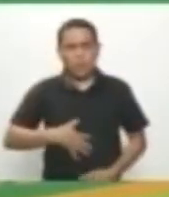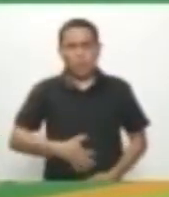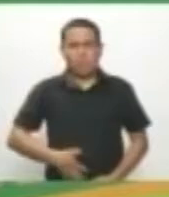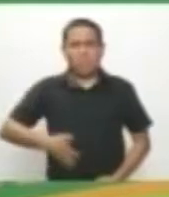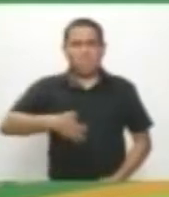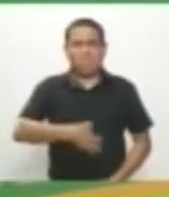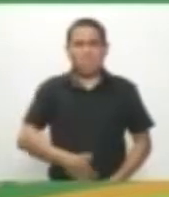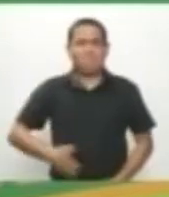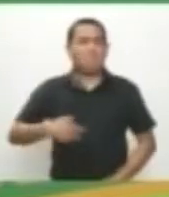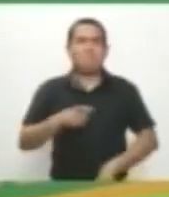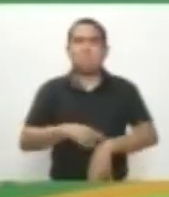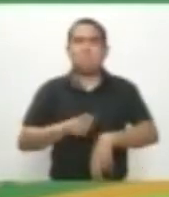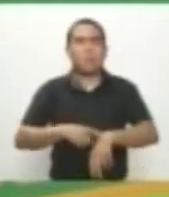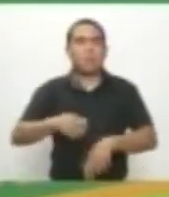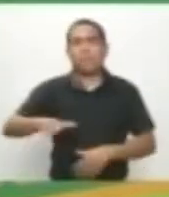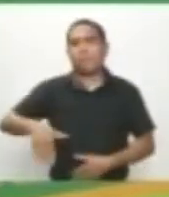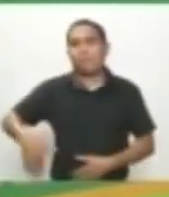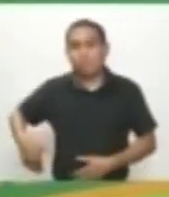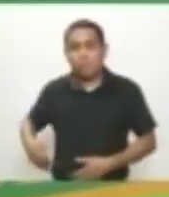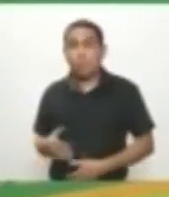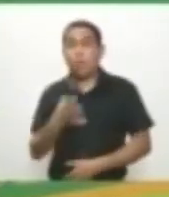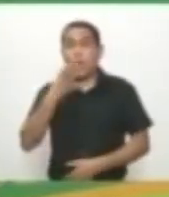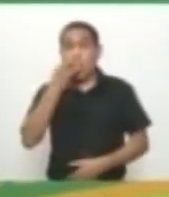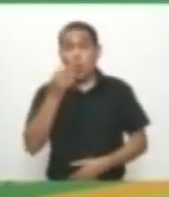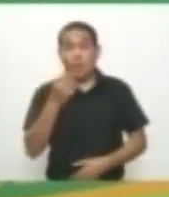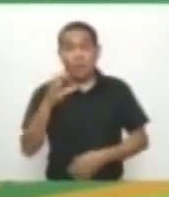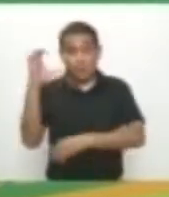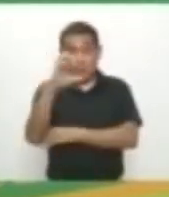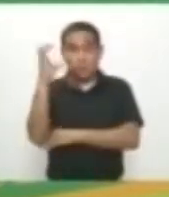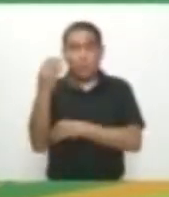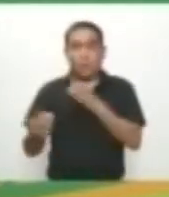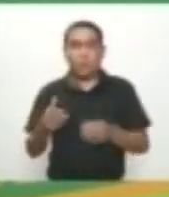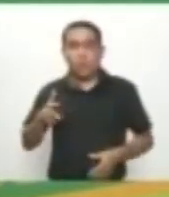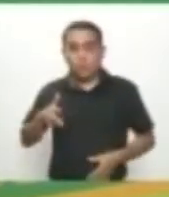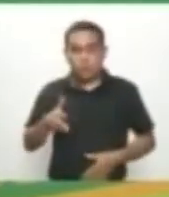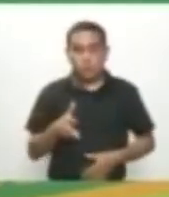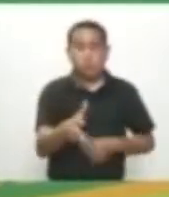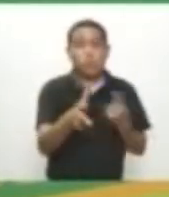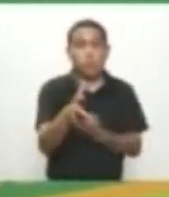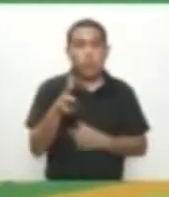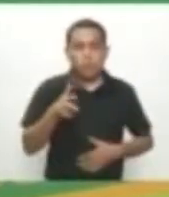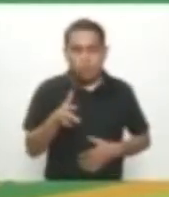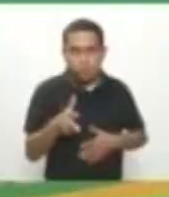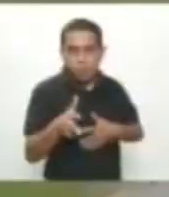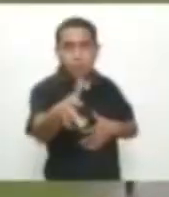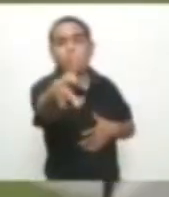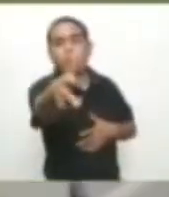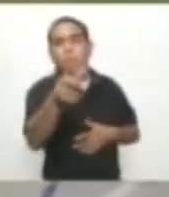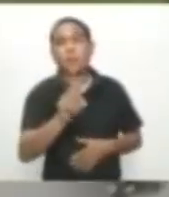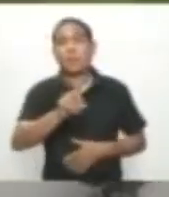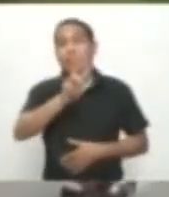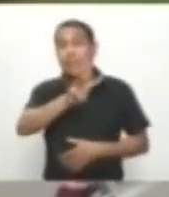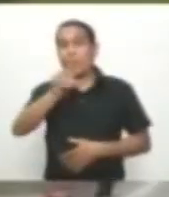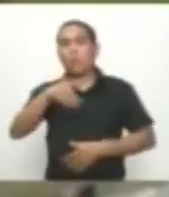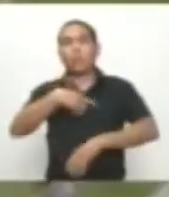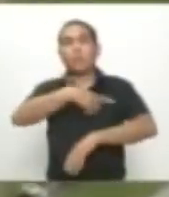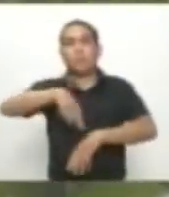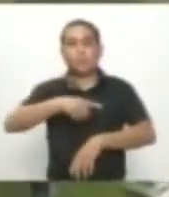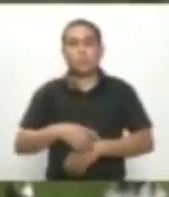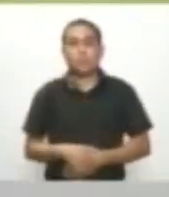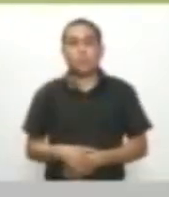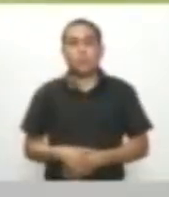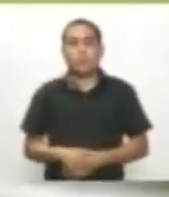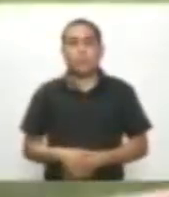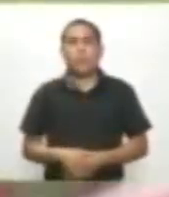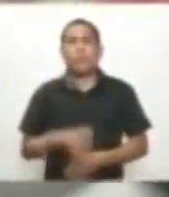y allí perdió tiempo. Ahora el colombiano está solo a 31 segundos, cosas que pasan. El castigo de la